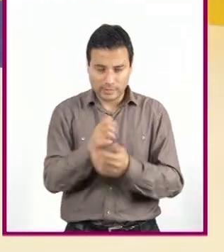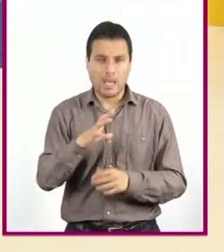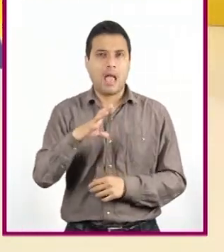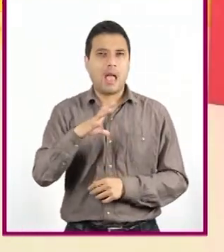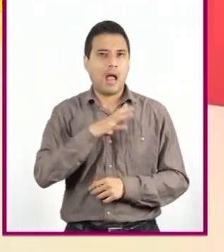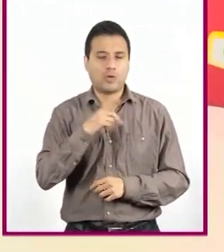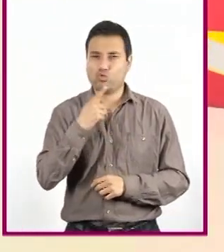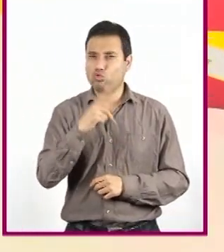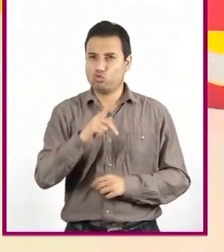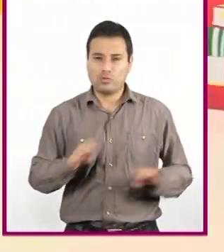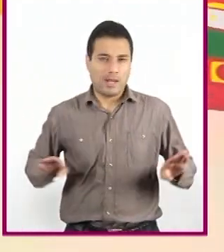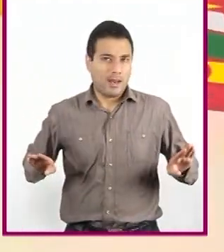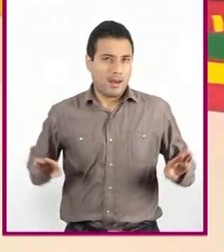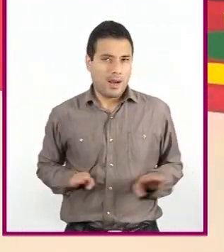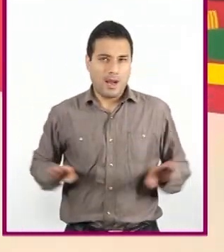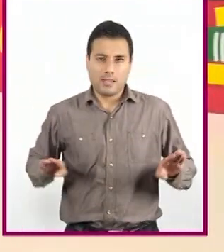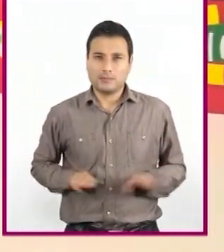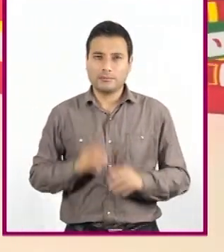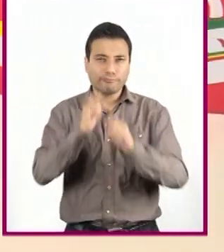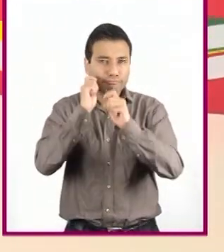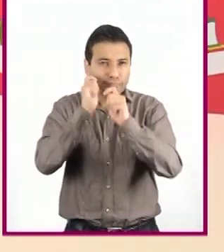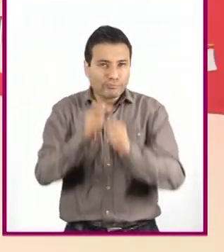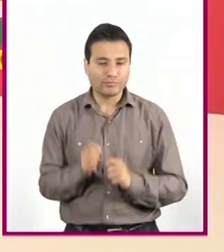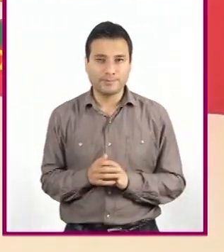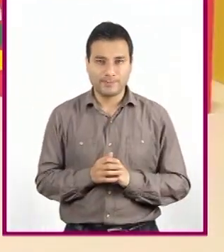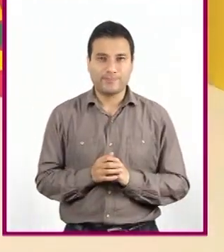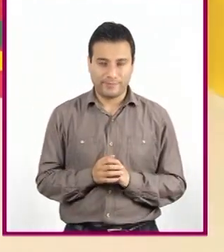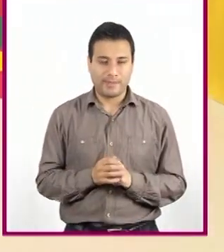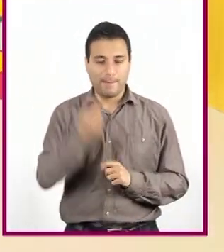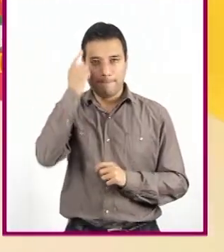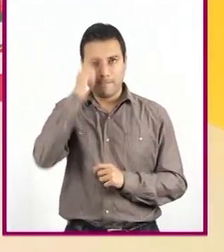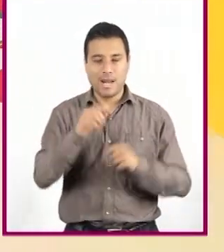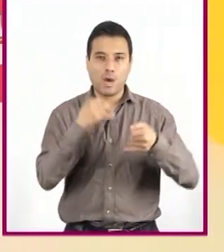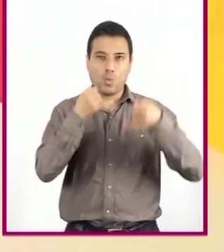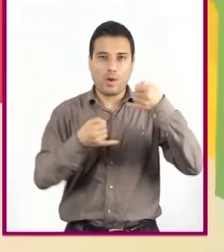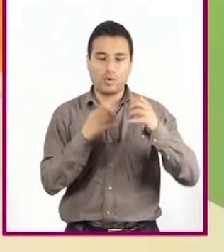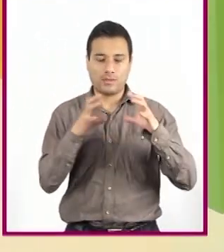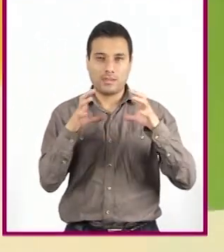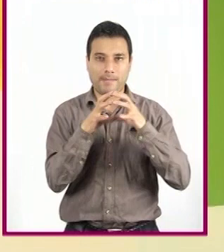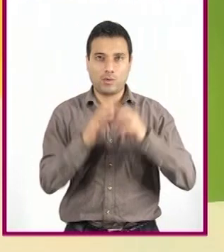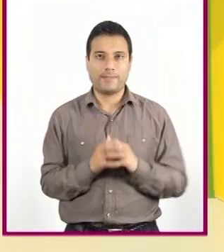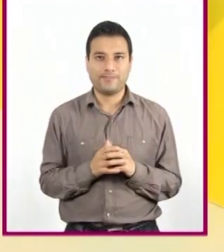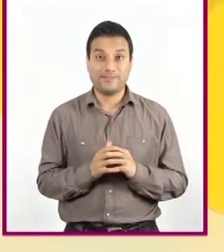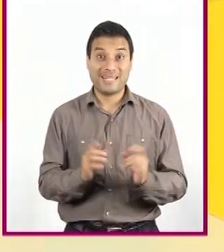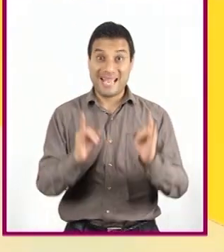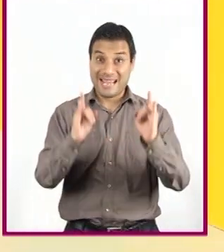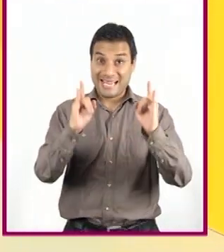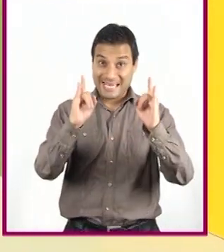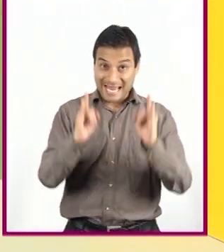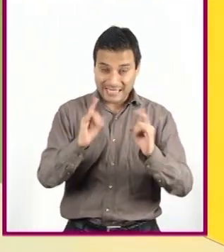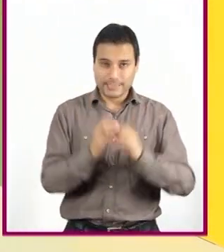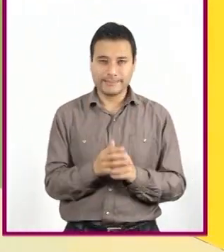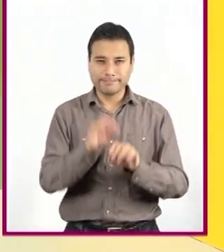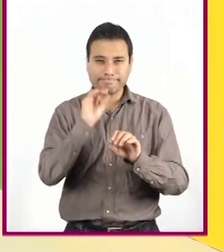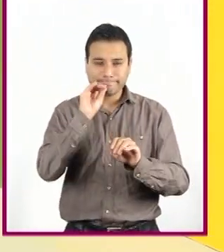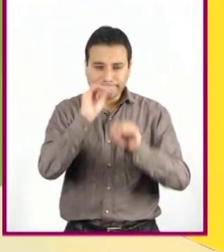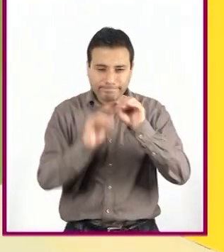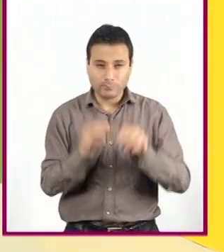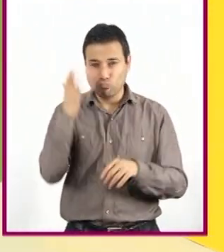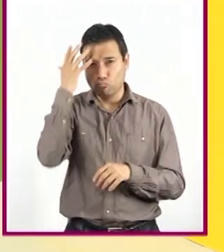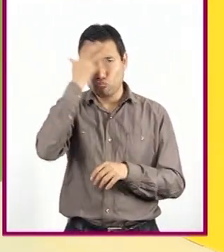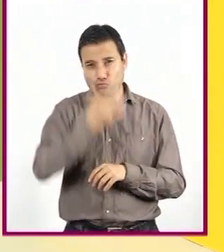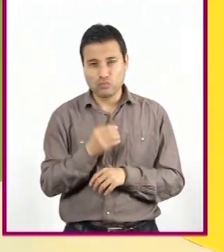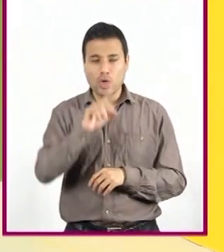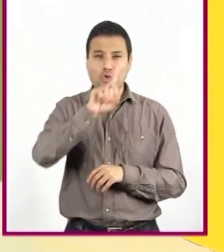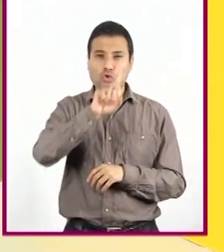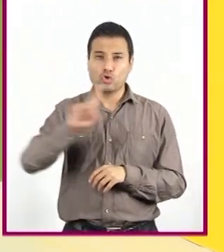estilo escultórico relacionado con el juego de pelota, cuyas canchas estaban decoradas con figuras de